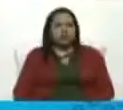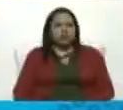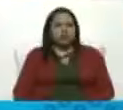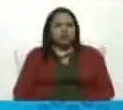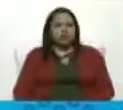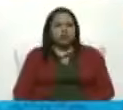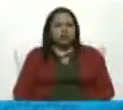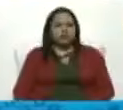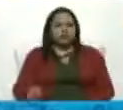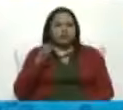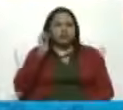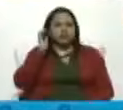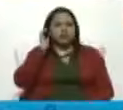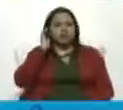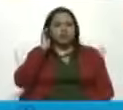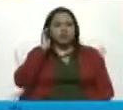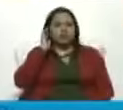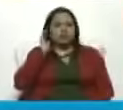¡Vergatario!